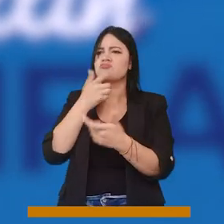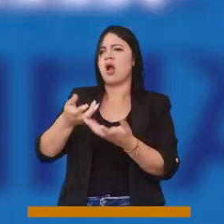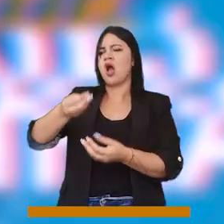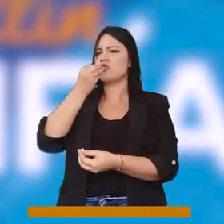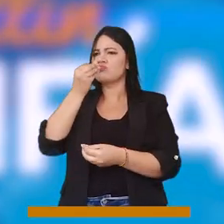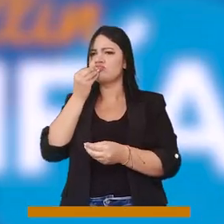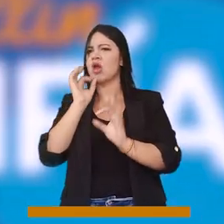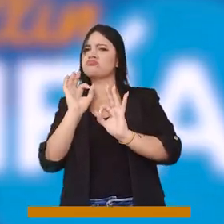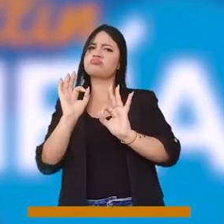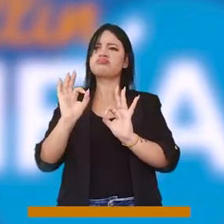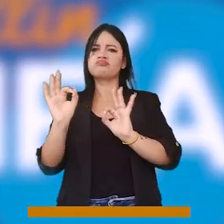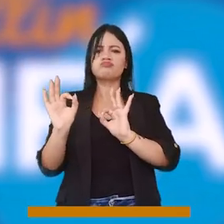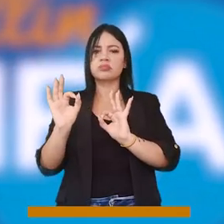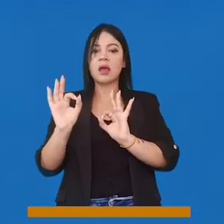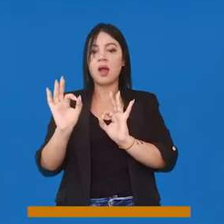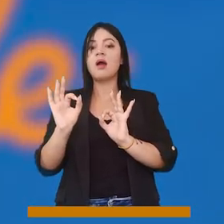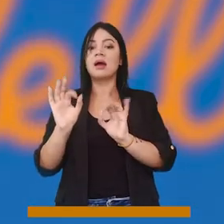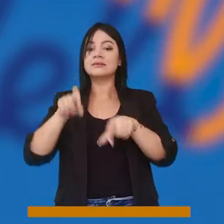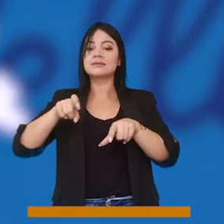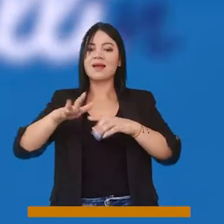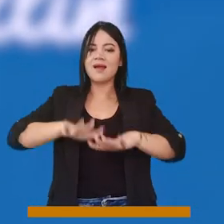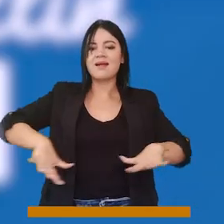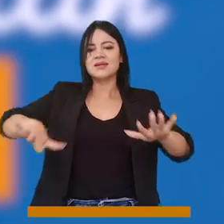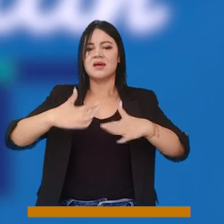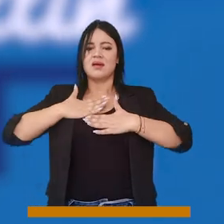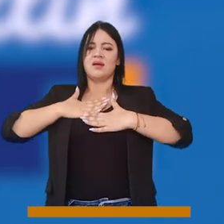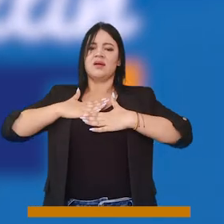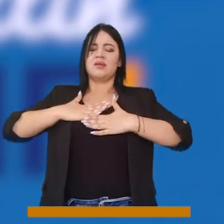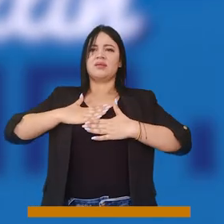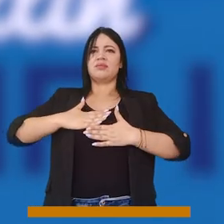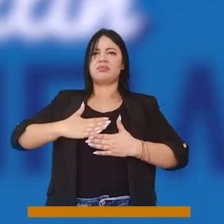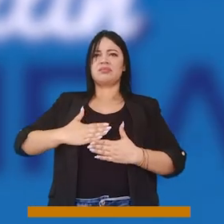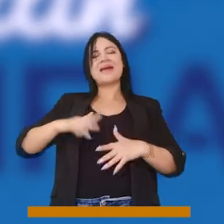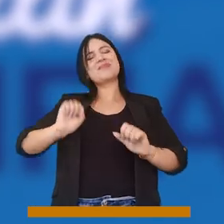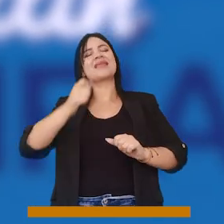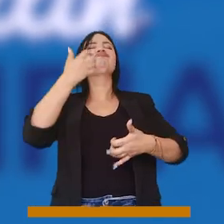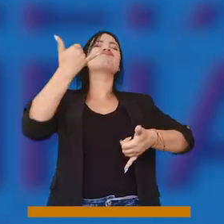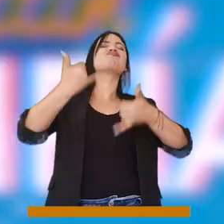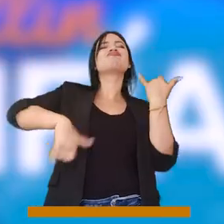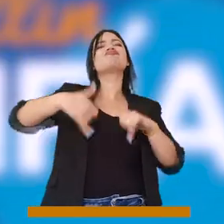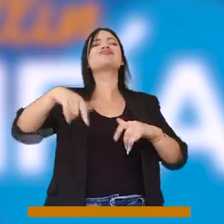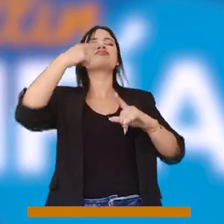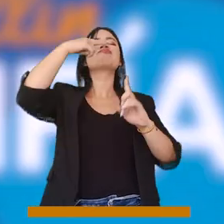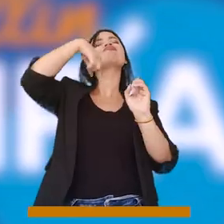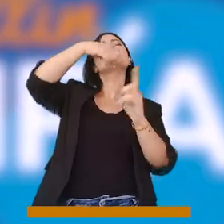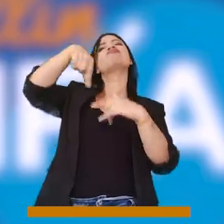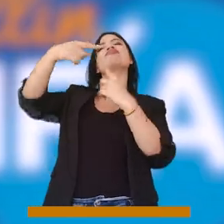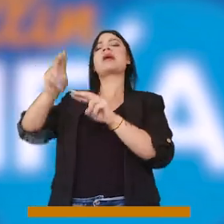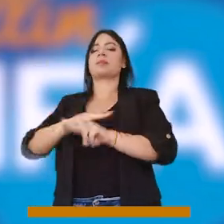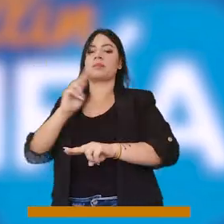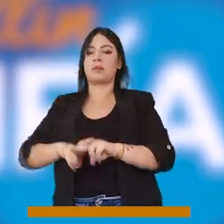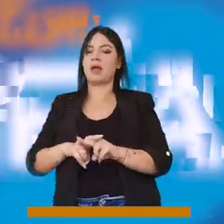e hidratación. Entonces debo cubrir además que tenga un espacio confortable y donde se pueda recrear, donde pueda manifestarse de